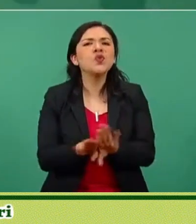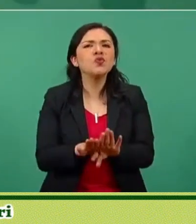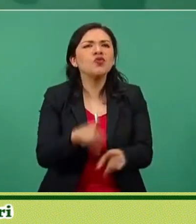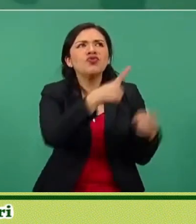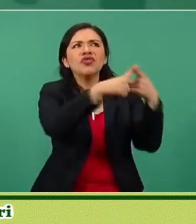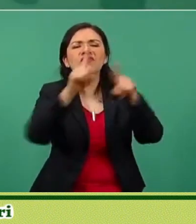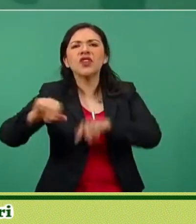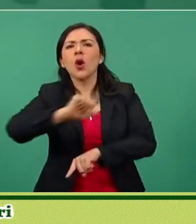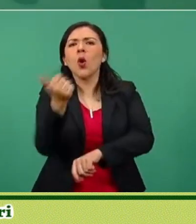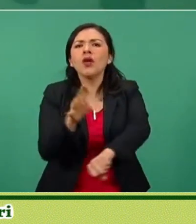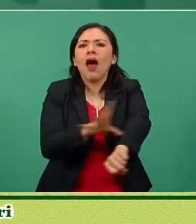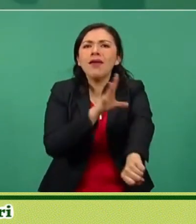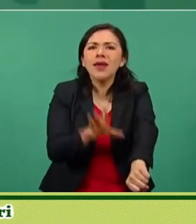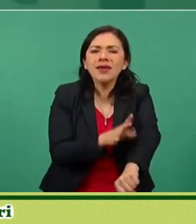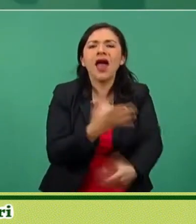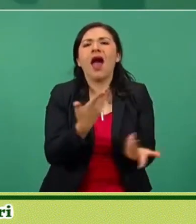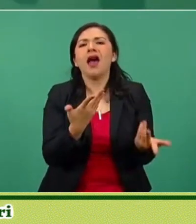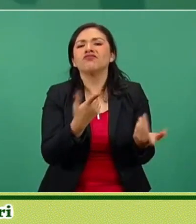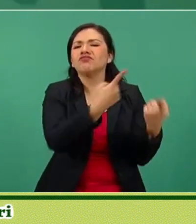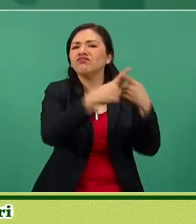combustibles que